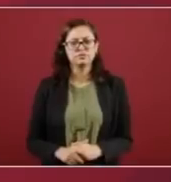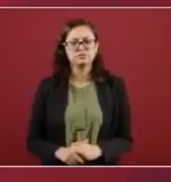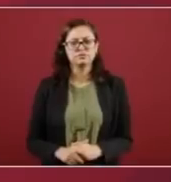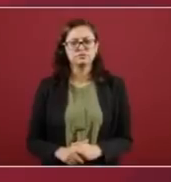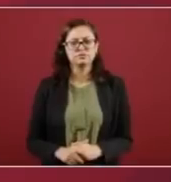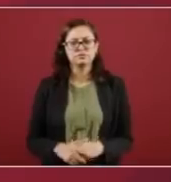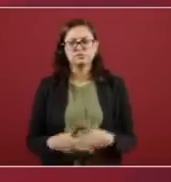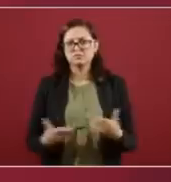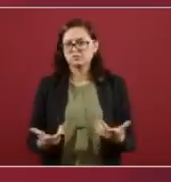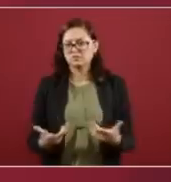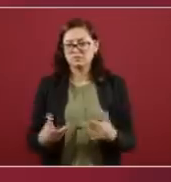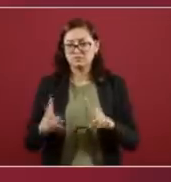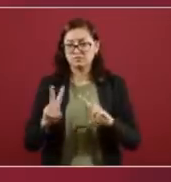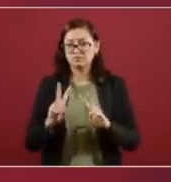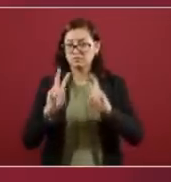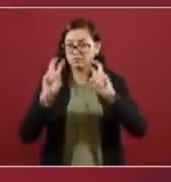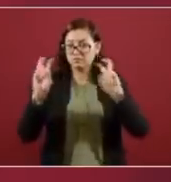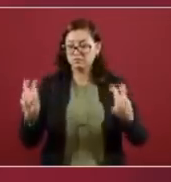discutido